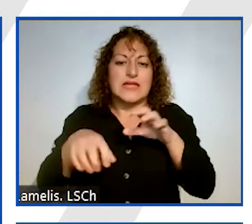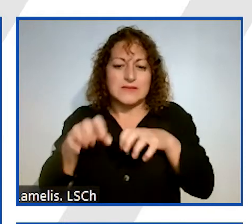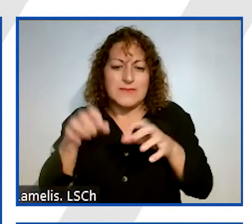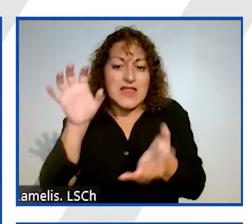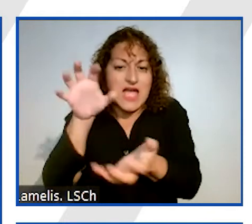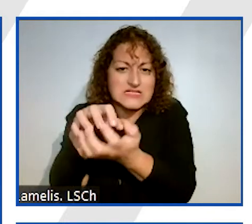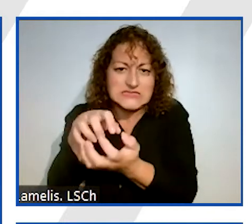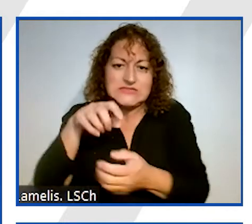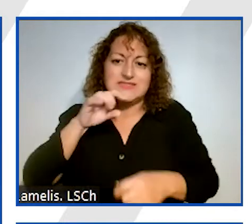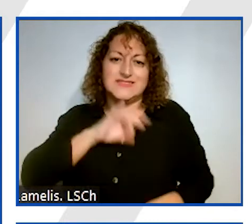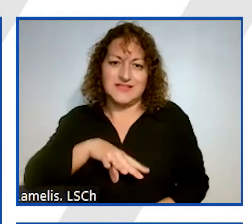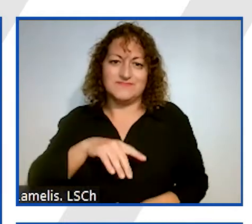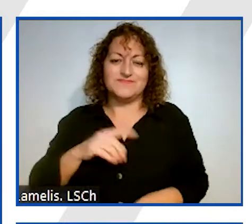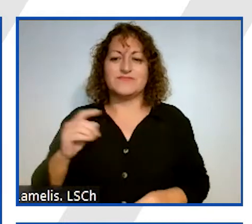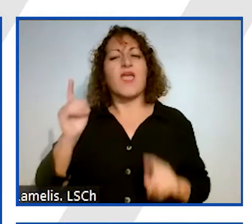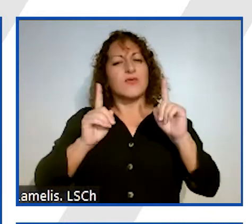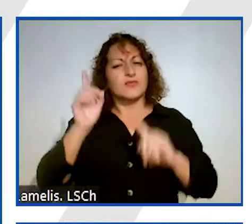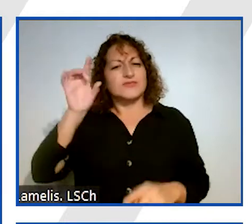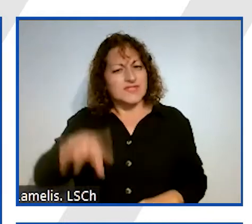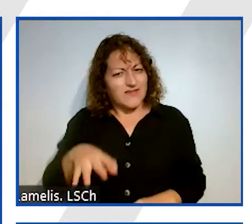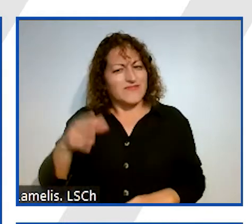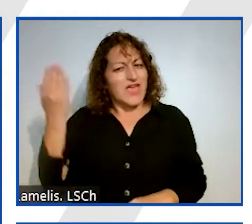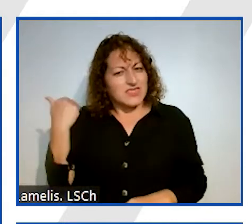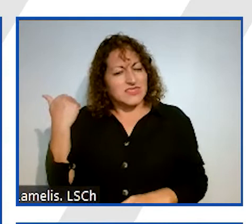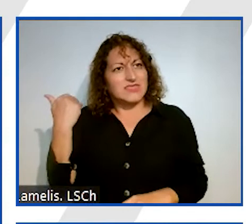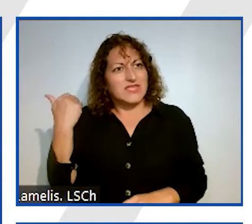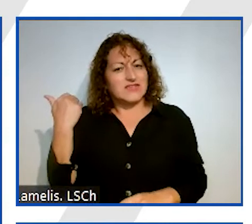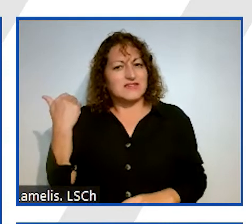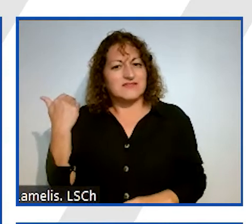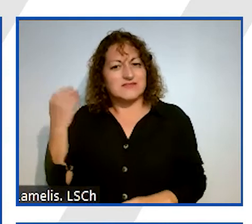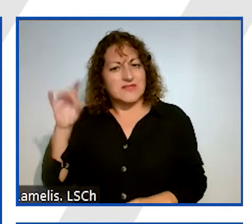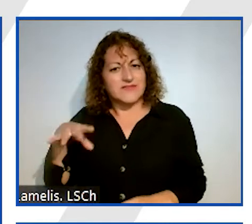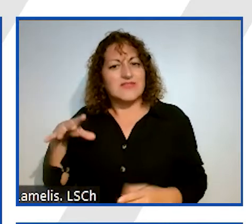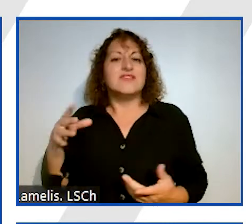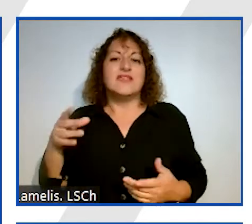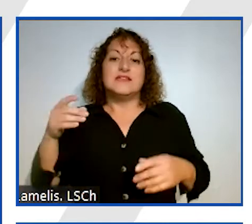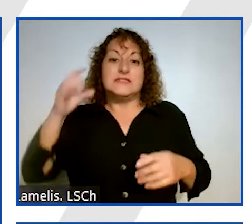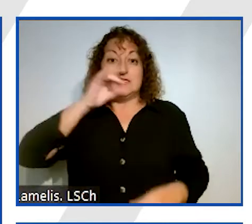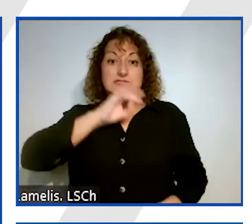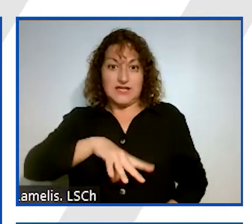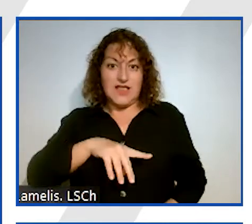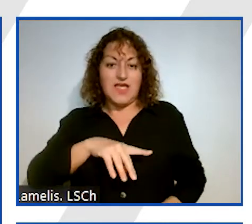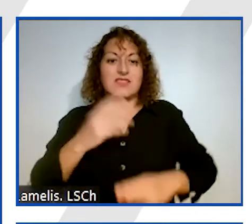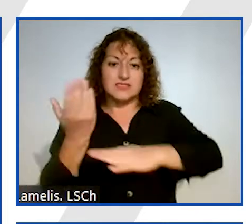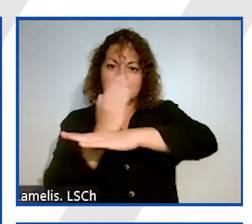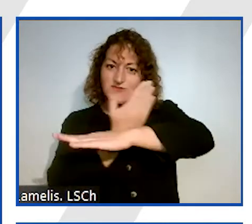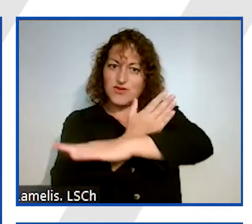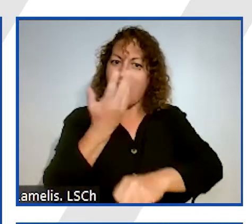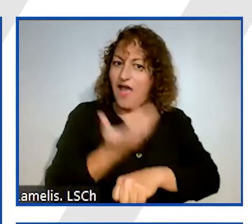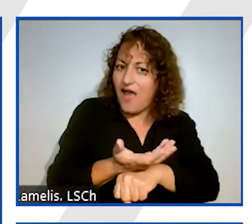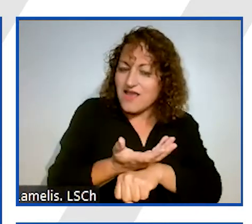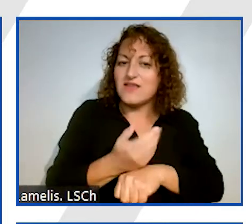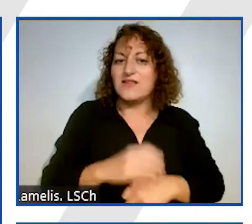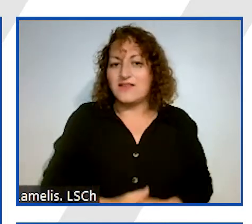se enteran o si han sabido anteriormente que Chile tiene tiburón. Es la primera